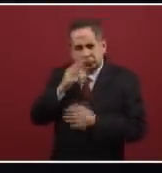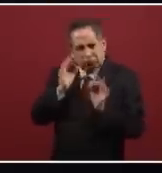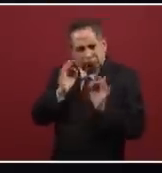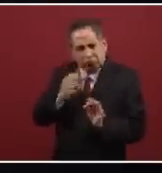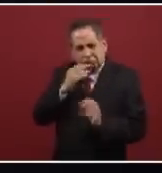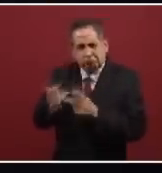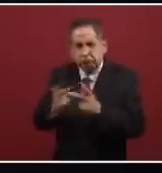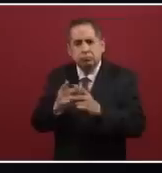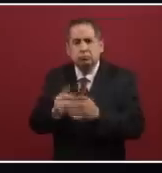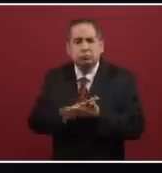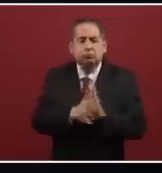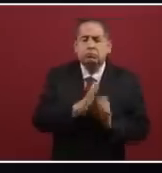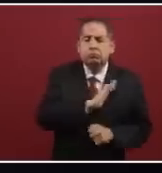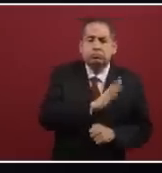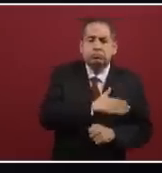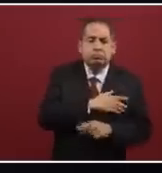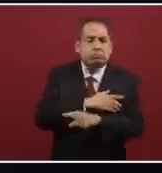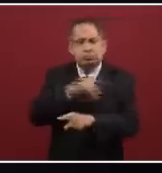están realizando,